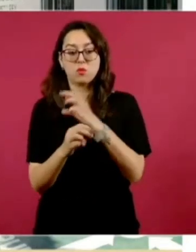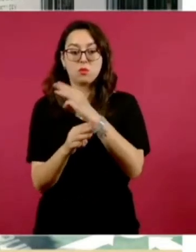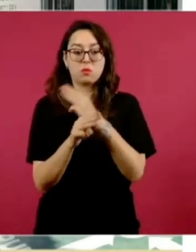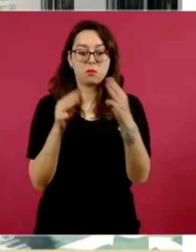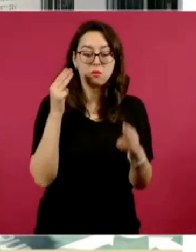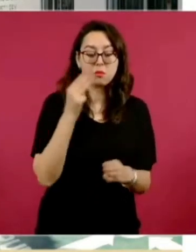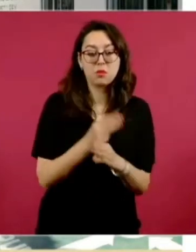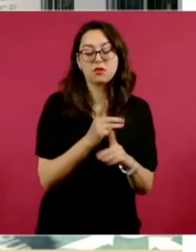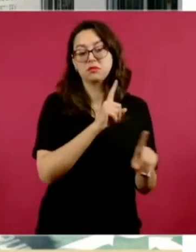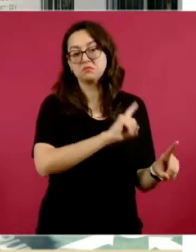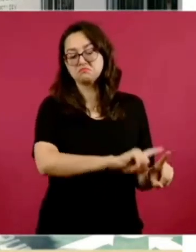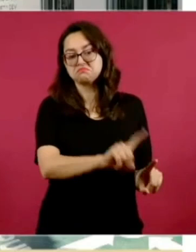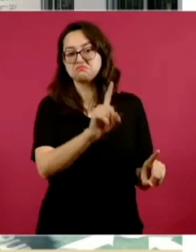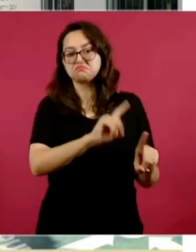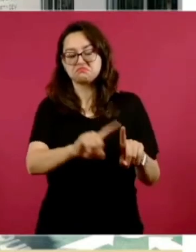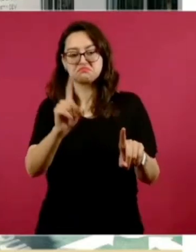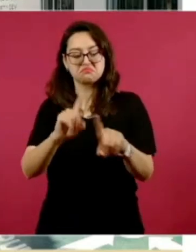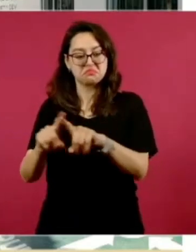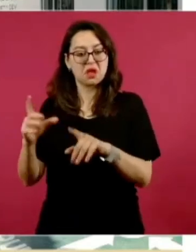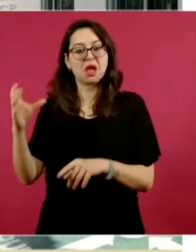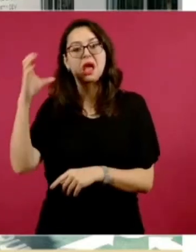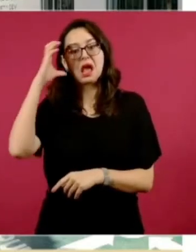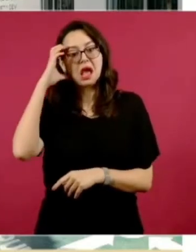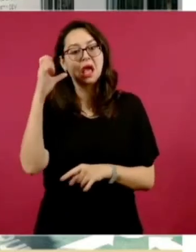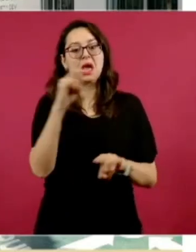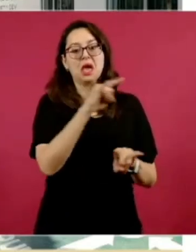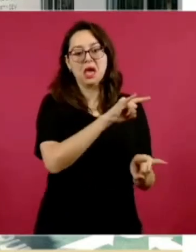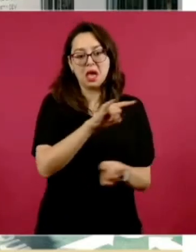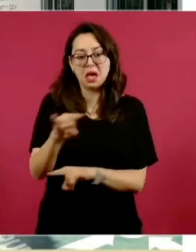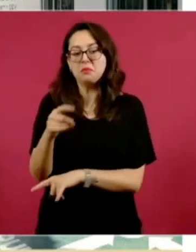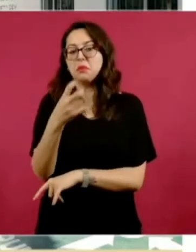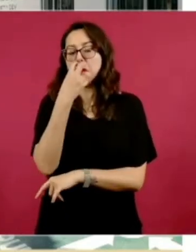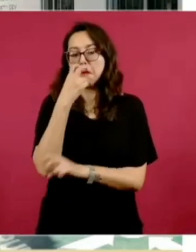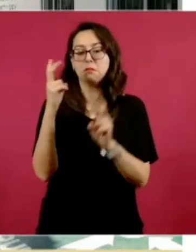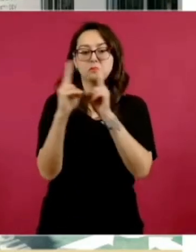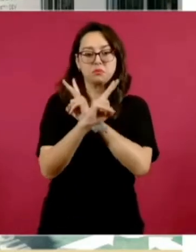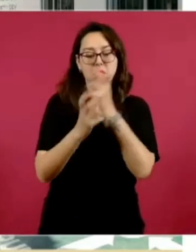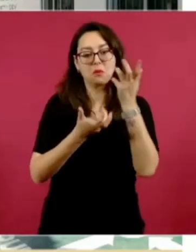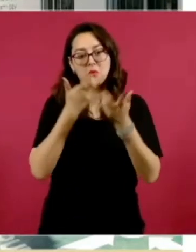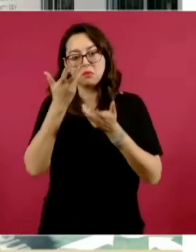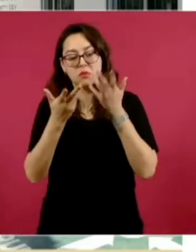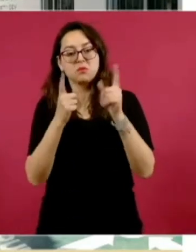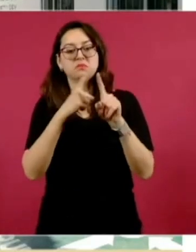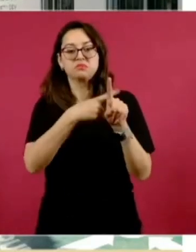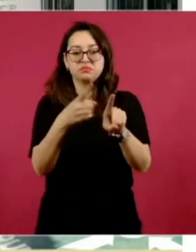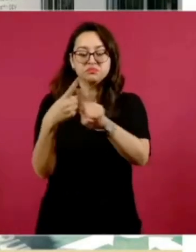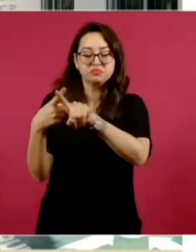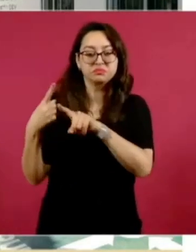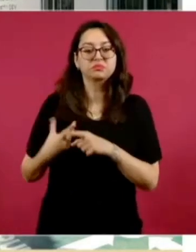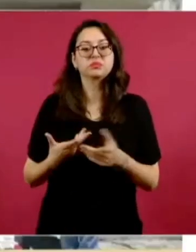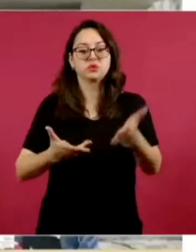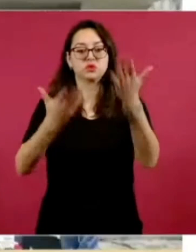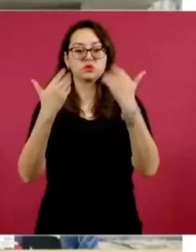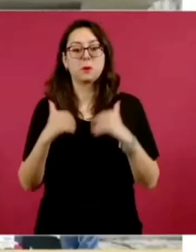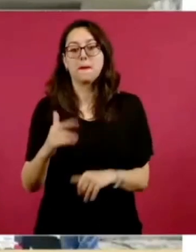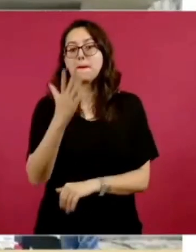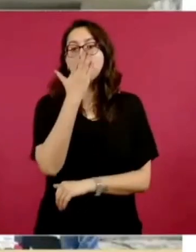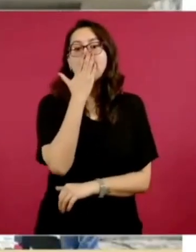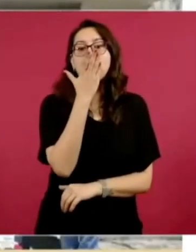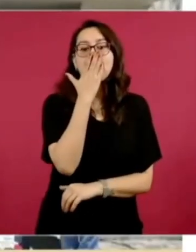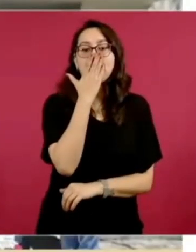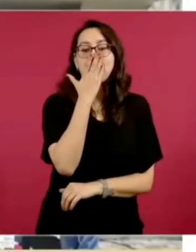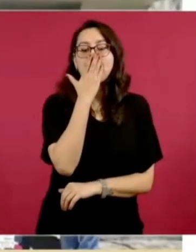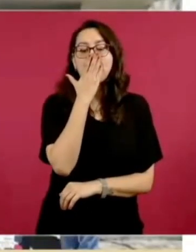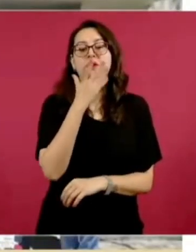hospitalarias, esterilizadores de vapor. En el caso de Sonora, que es la siguiente,